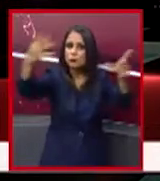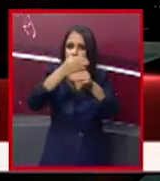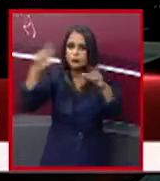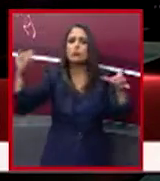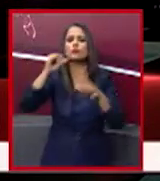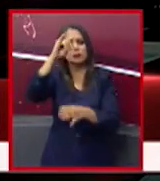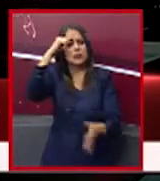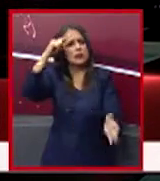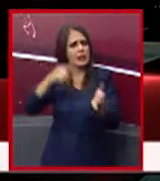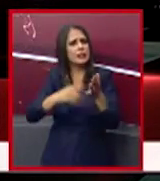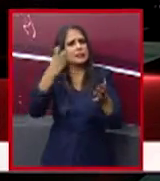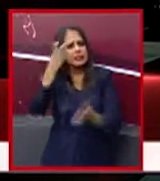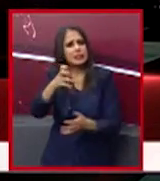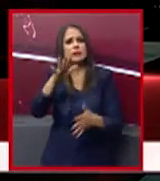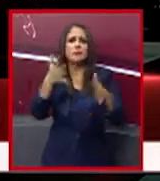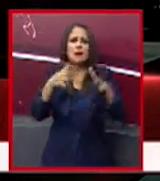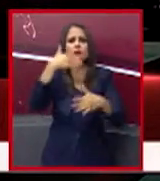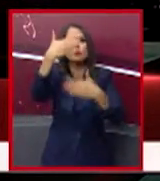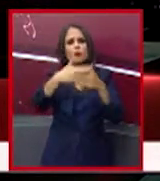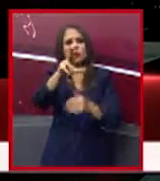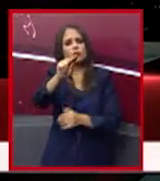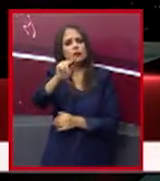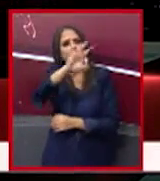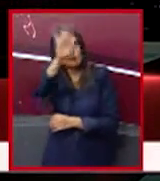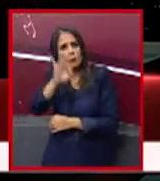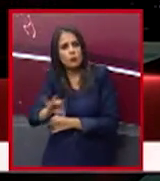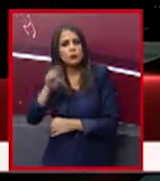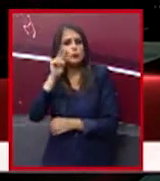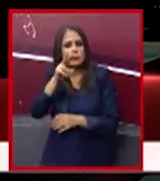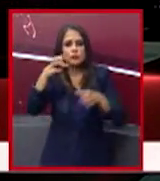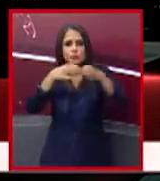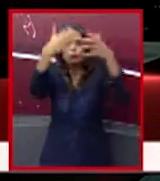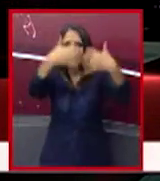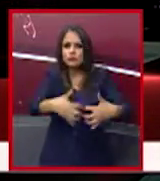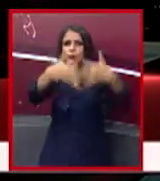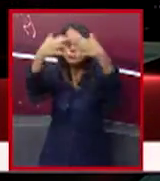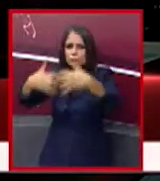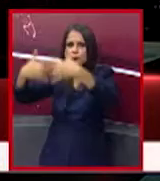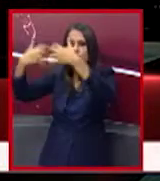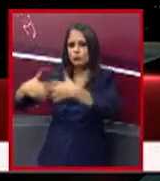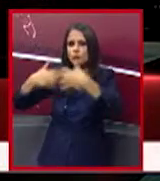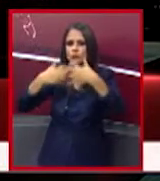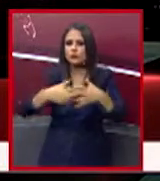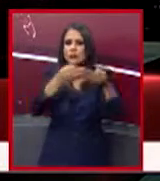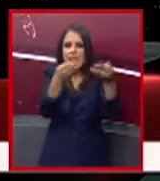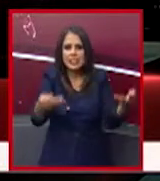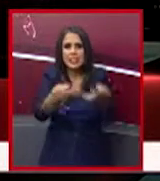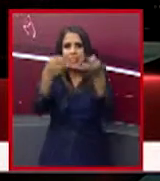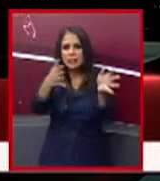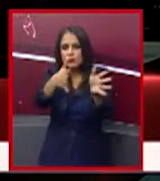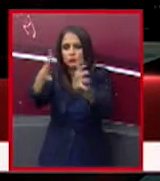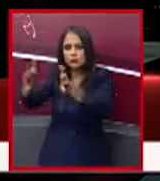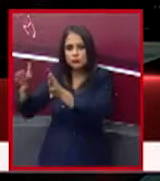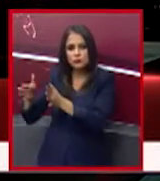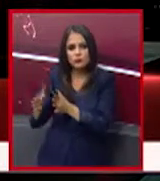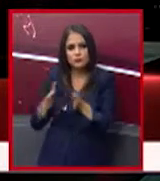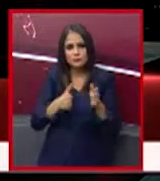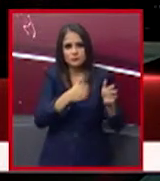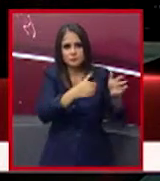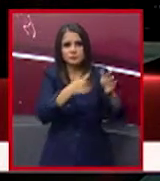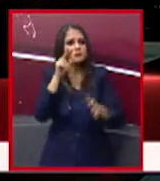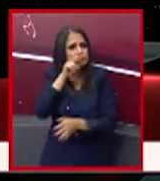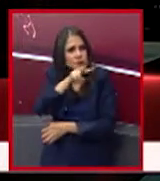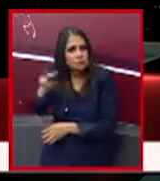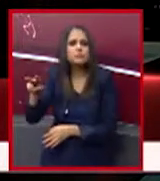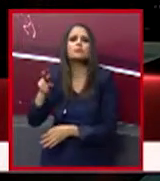80%, prácticamente el 80% de las unidades de producción son de pequeños productores.